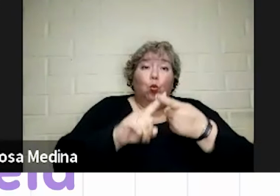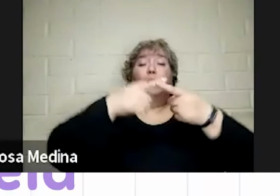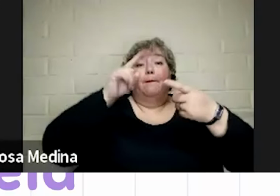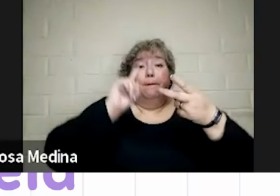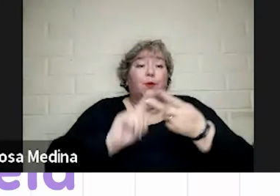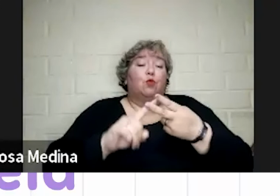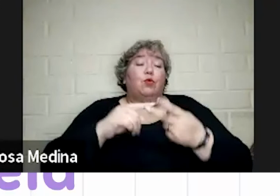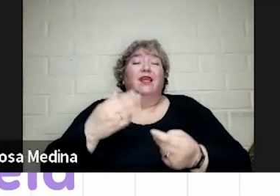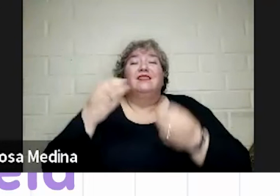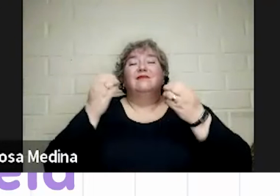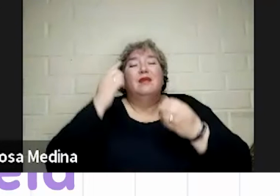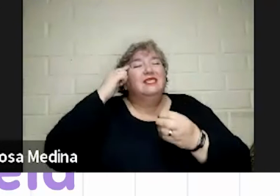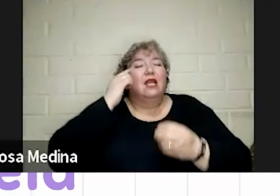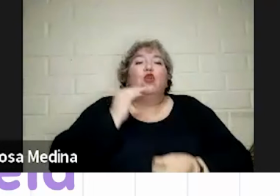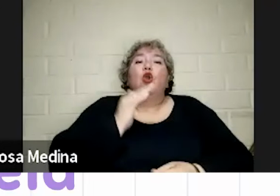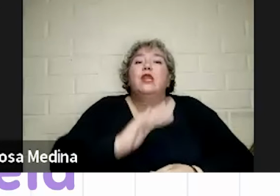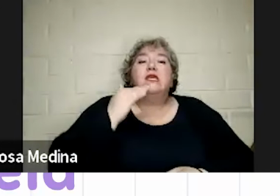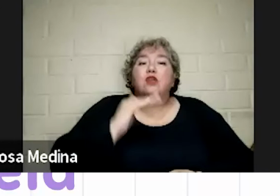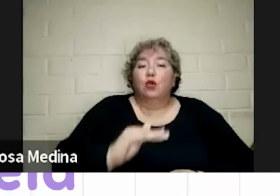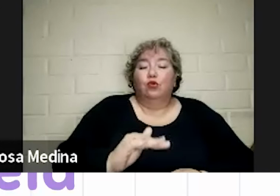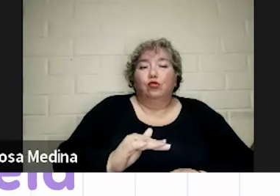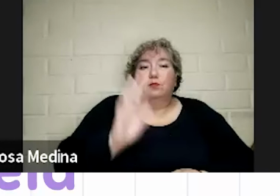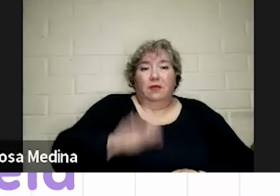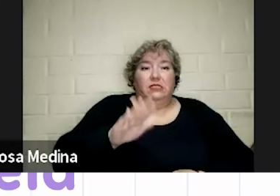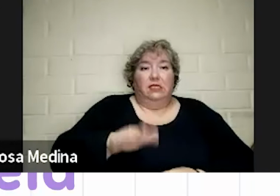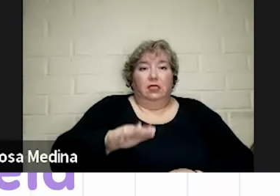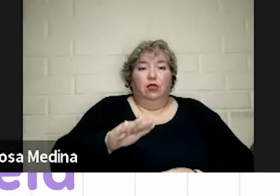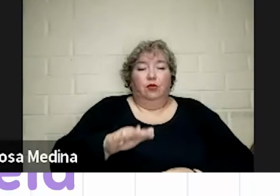más pequeños. Me vino el gato.